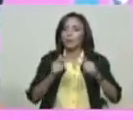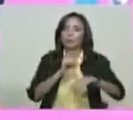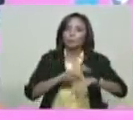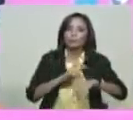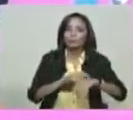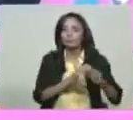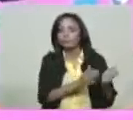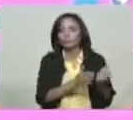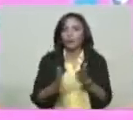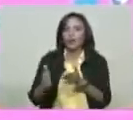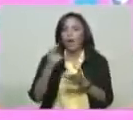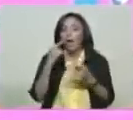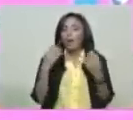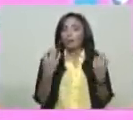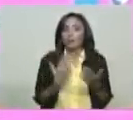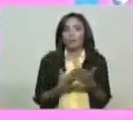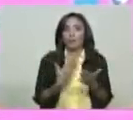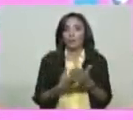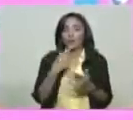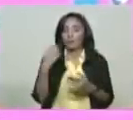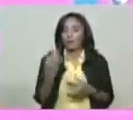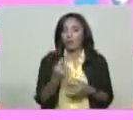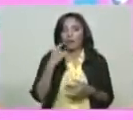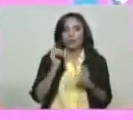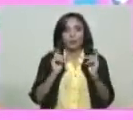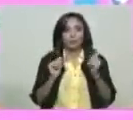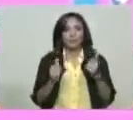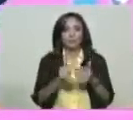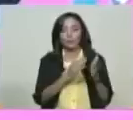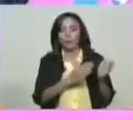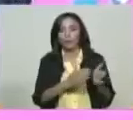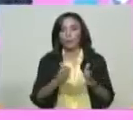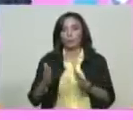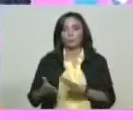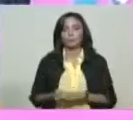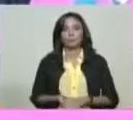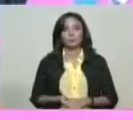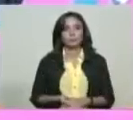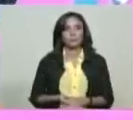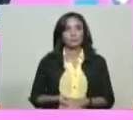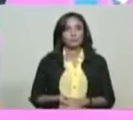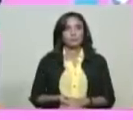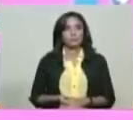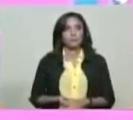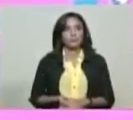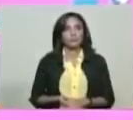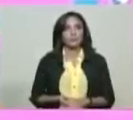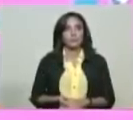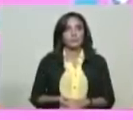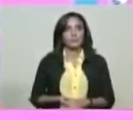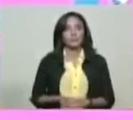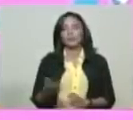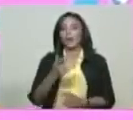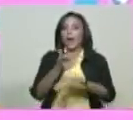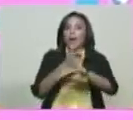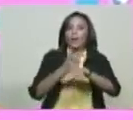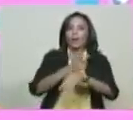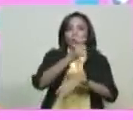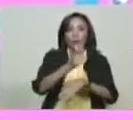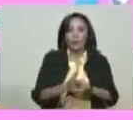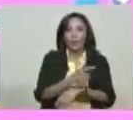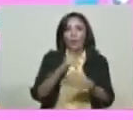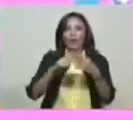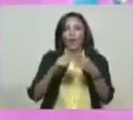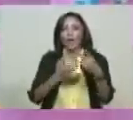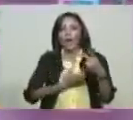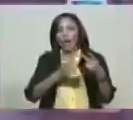Y de verdad tenemos que ir a un nuevo comienzo, compañeros, gobernadores, hermanos, gobernadoras. alcaldes, alcaldesas, que tienen el